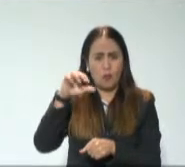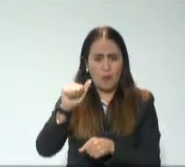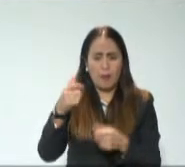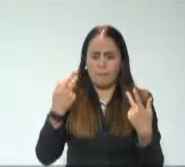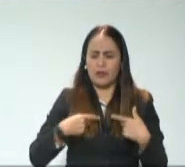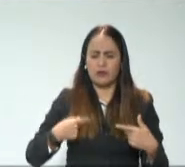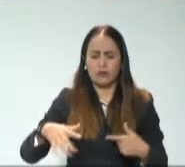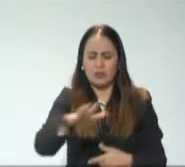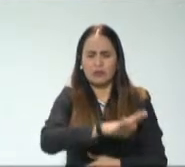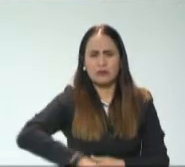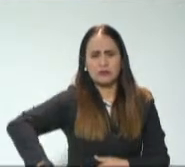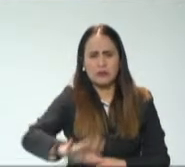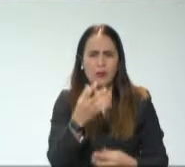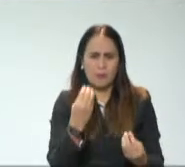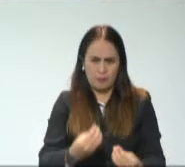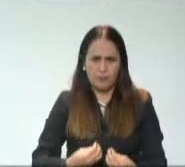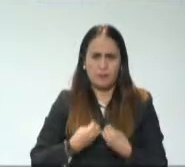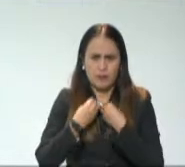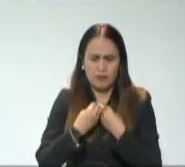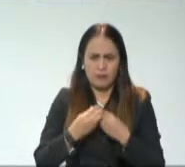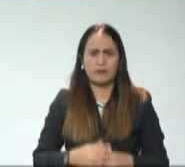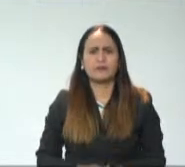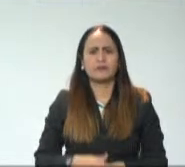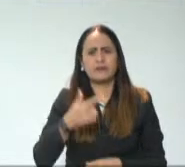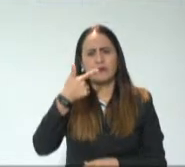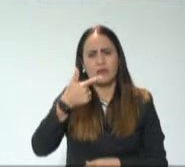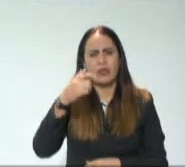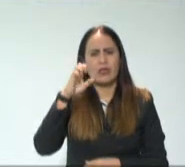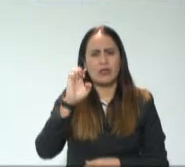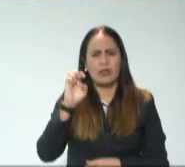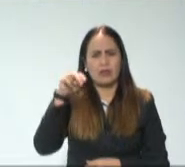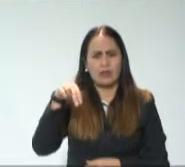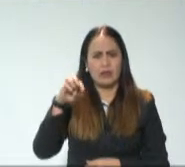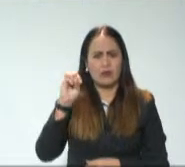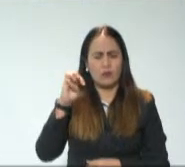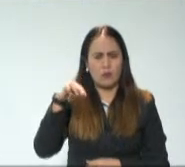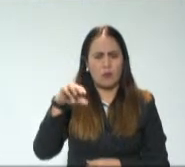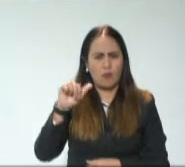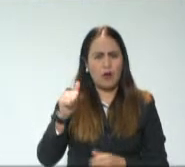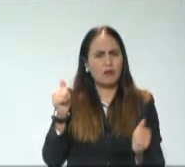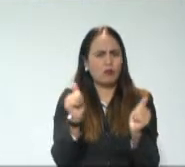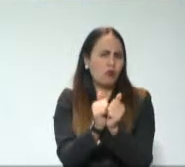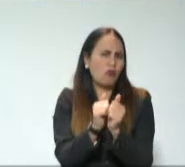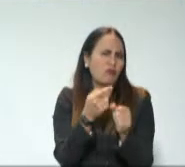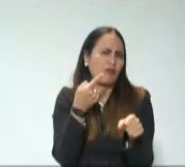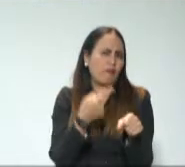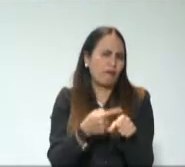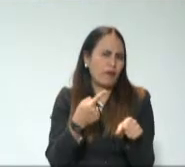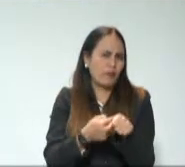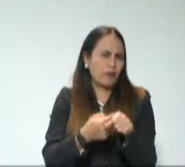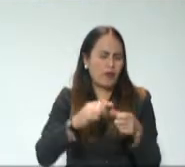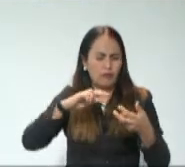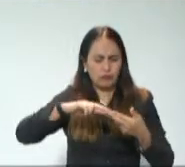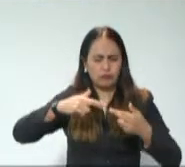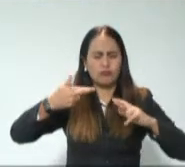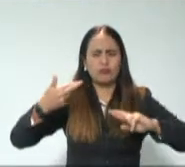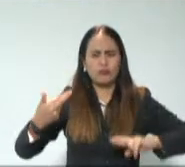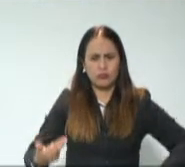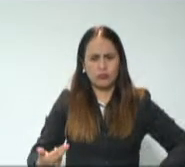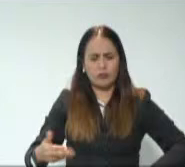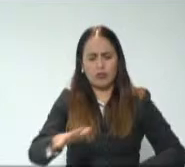genoma y su relación en algunas ocasiones con enfermedades que afectan a nuestra